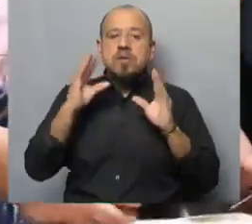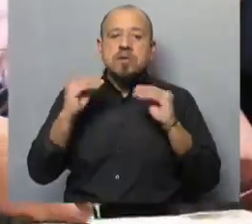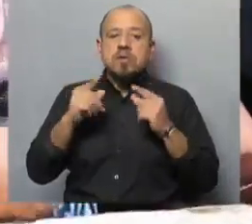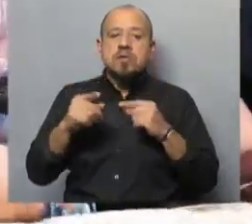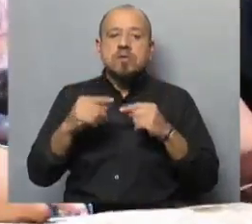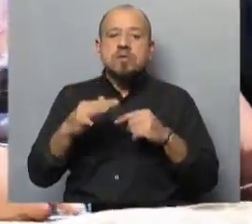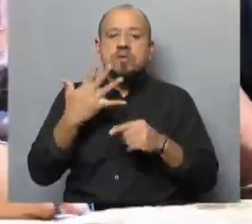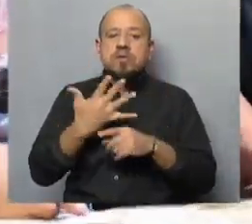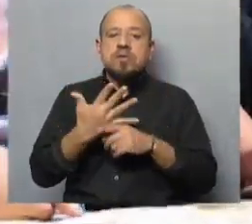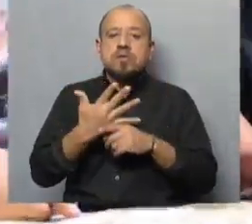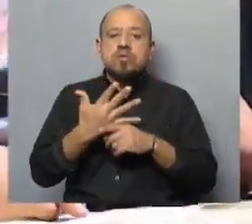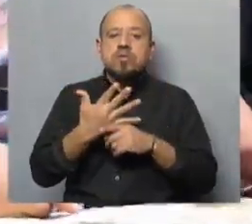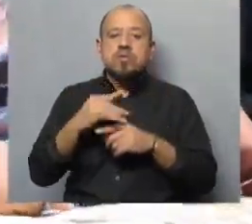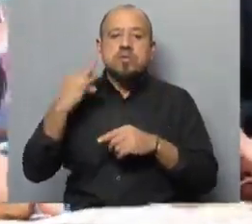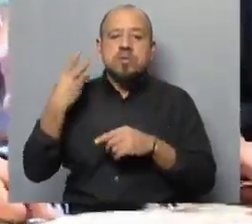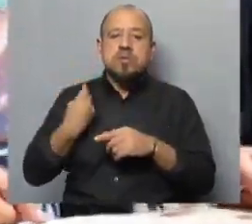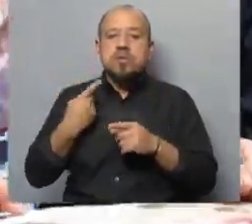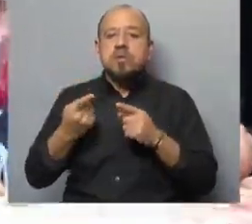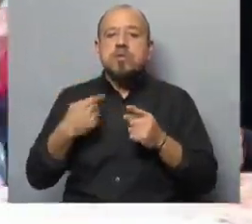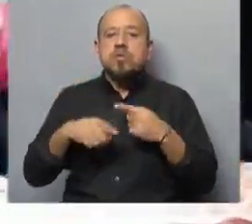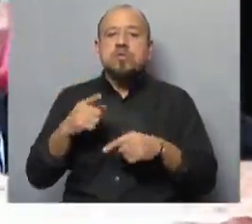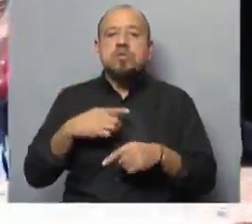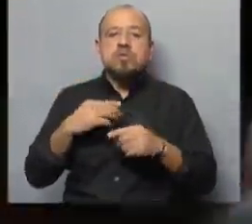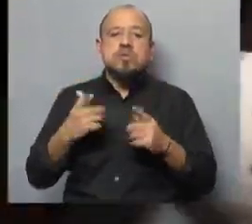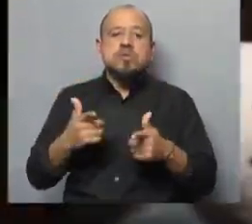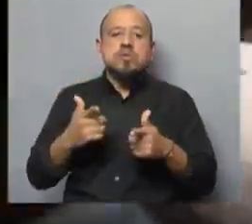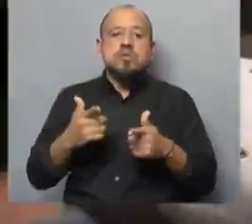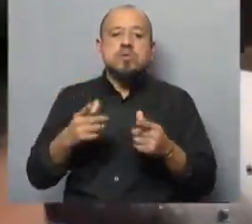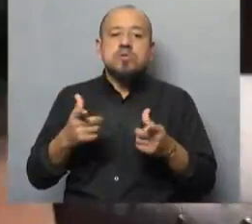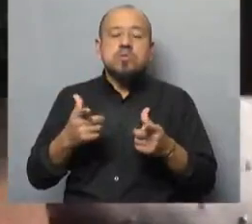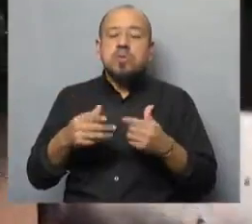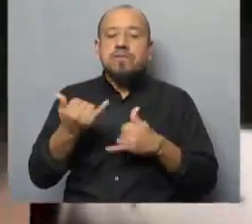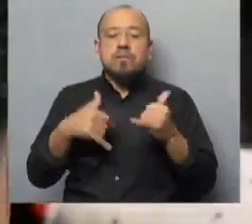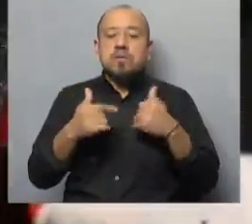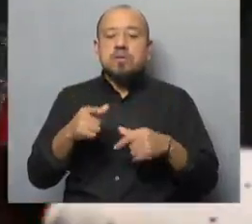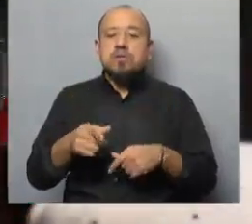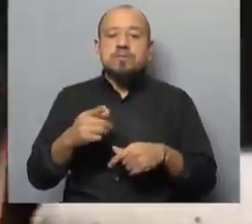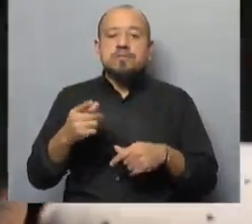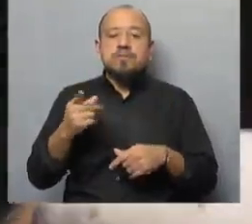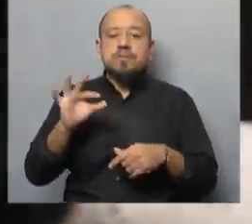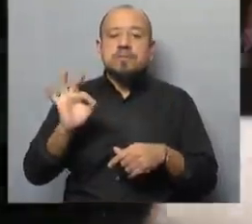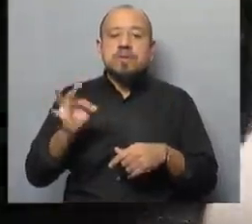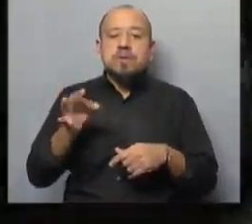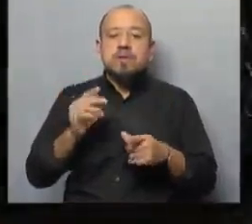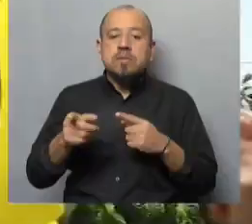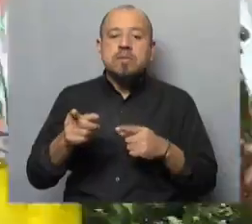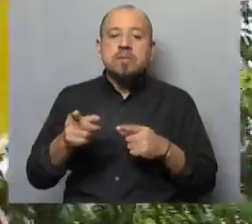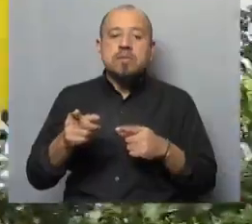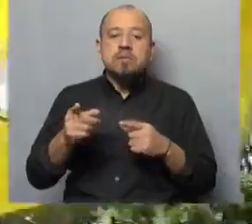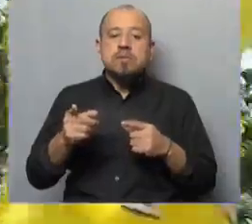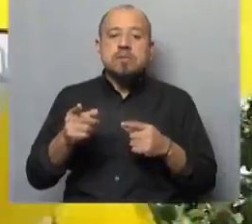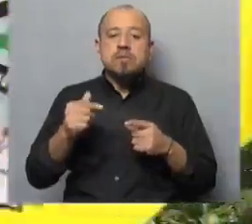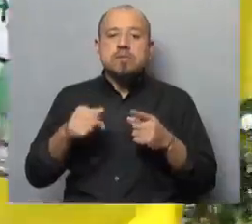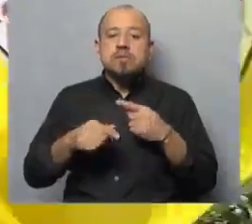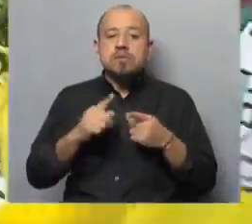cinco palestinos todos en cisjordania de los cuales no se volvieron a tener noticias los hermanos en la ciudad de café carlyle al sur de